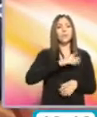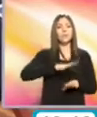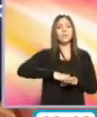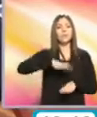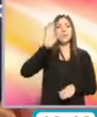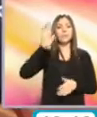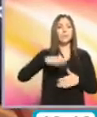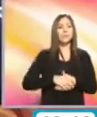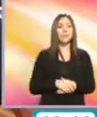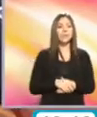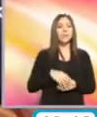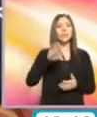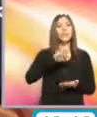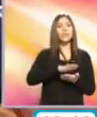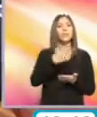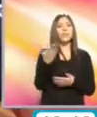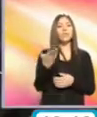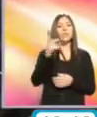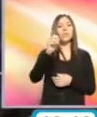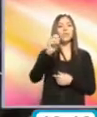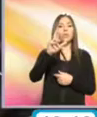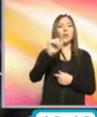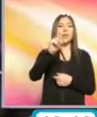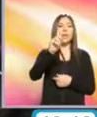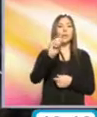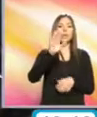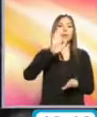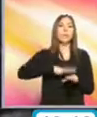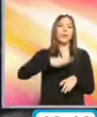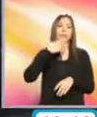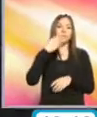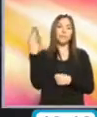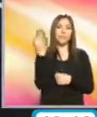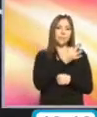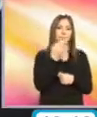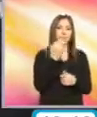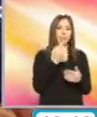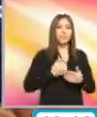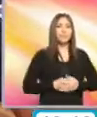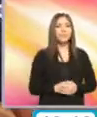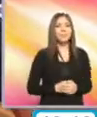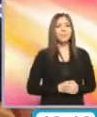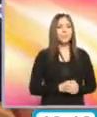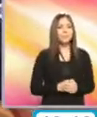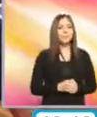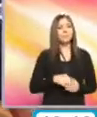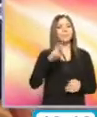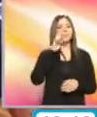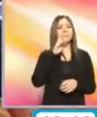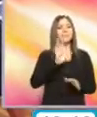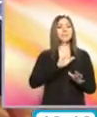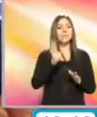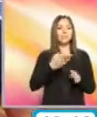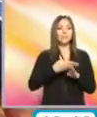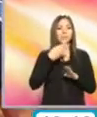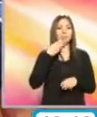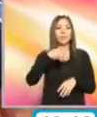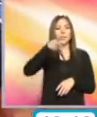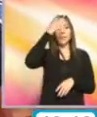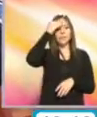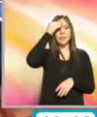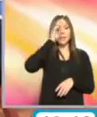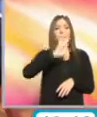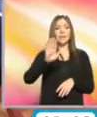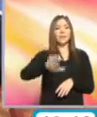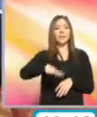más doraditas. Sí, es que Ok. doraditas saben más ricas. Sí, la ¿no? verdad es que sí. A ver, échale, compañero. Ahí está. A ver qué tal. Bien, pues ya se sabe aquí